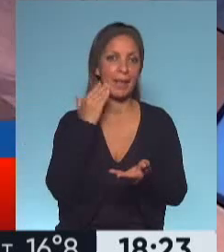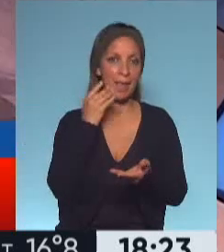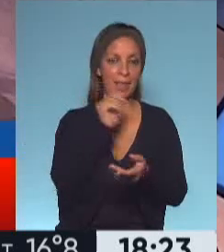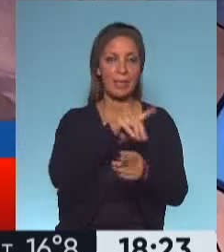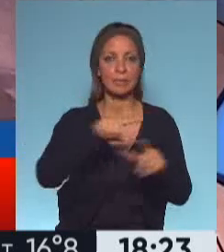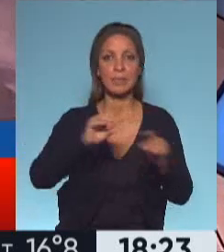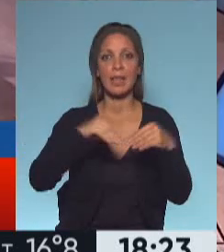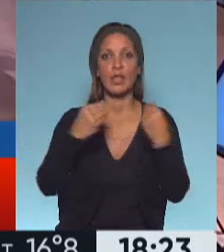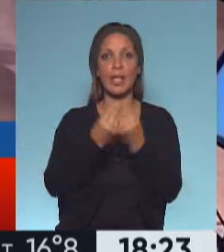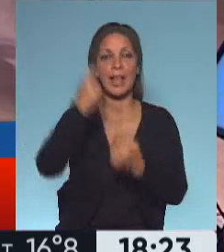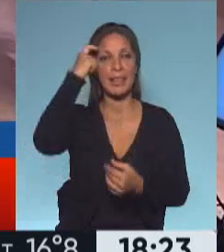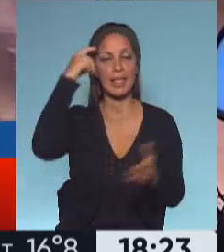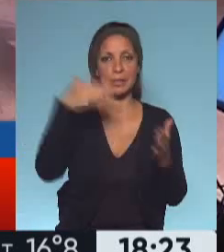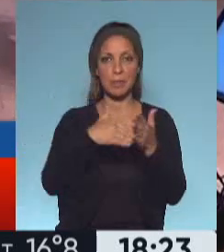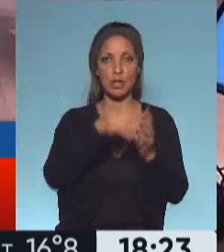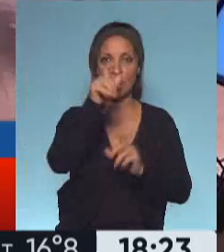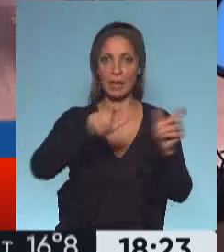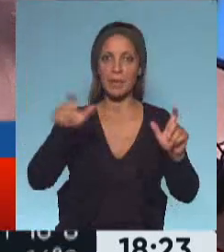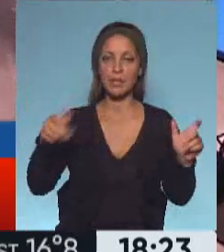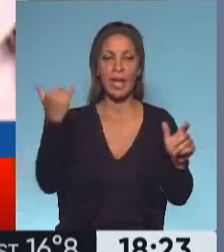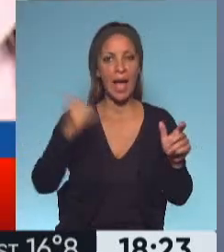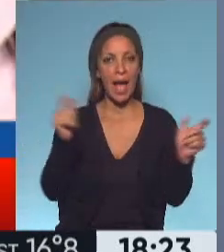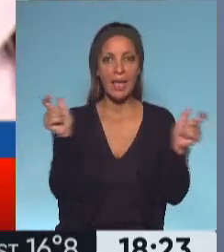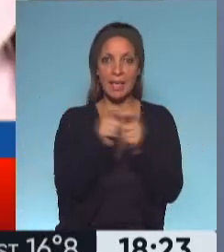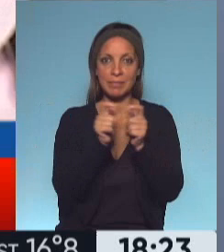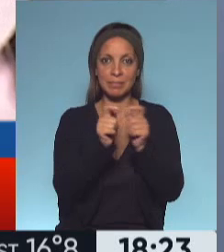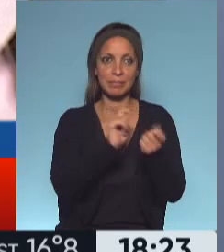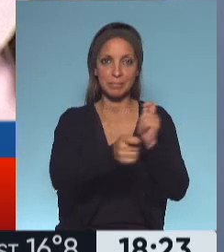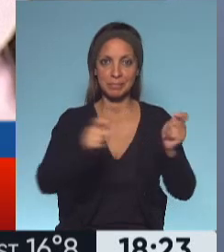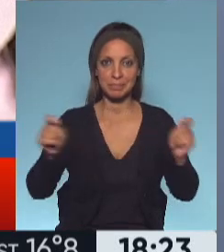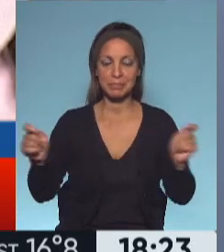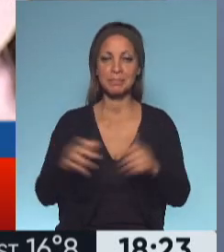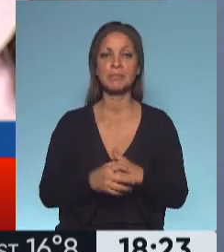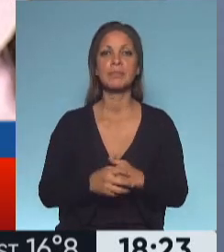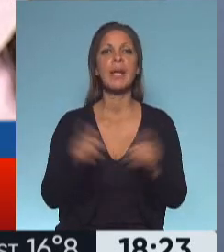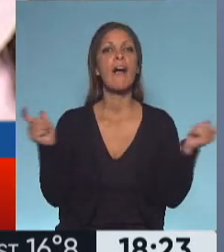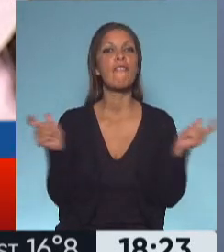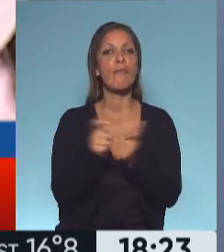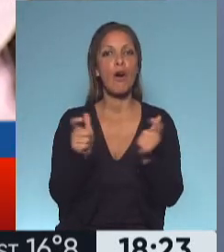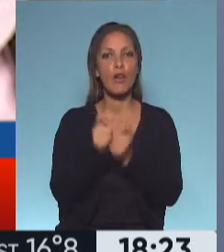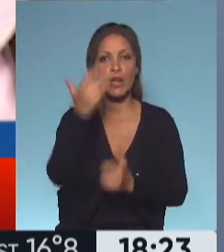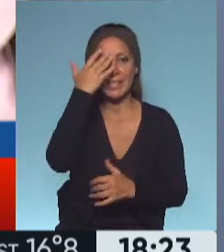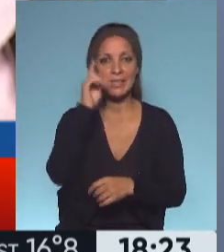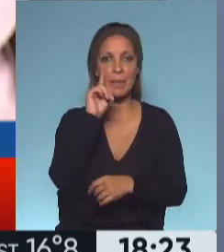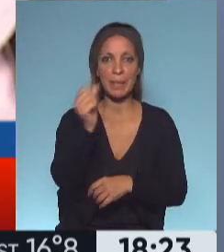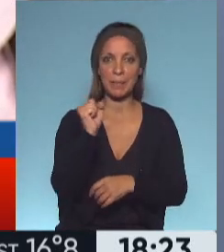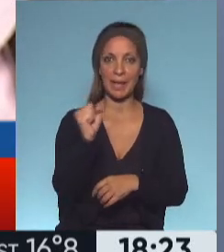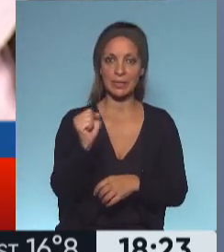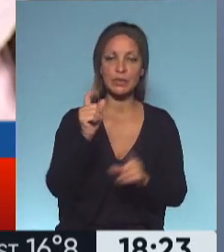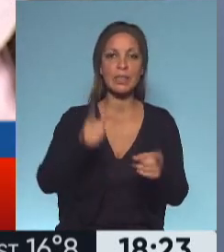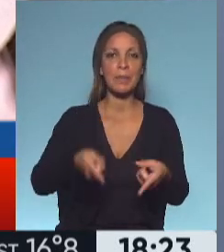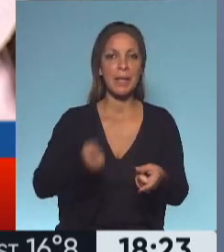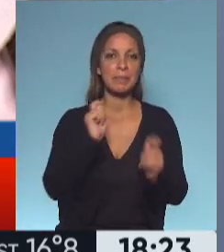10 millones de personas con asistencia alimentaria. Se llevó adelante el bono de 15.000 pesos para